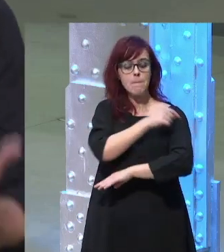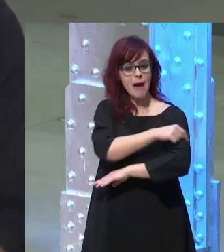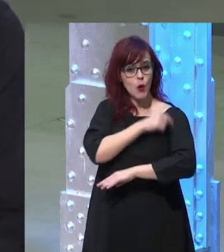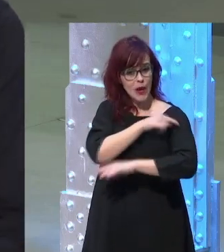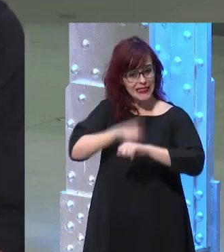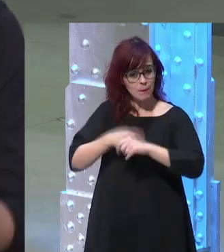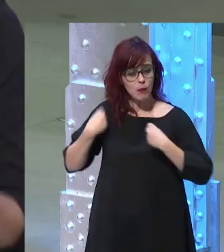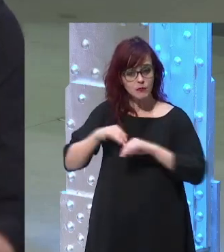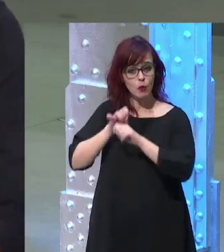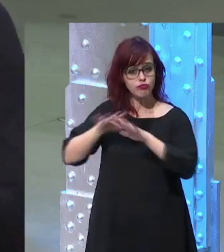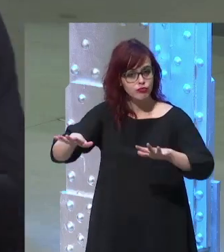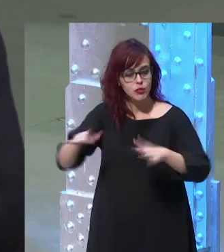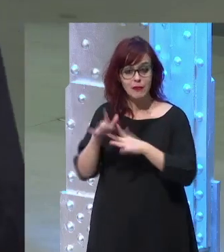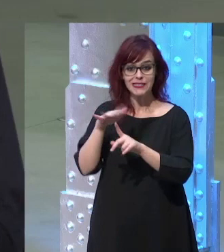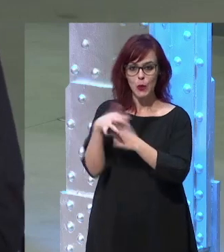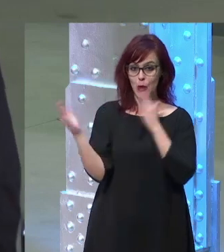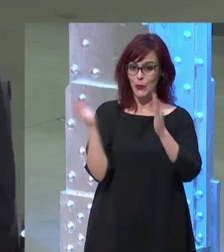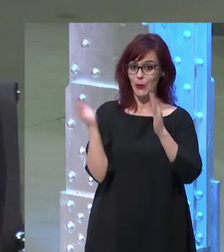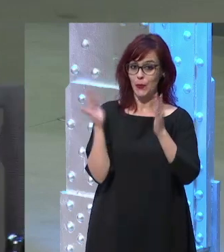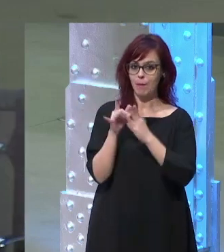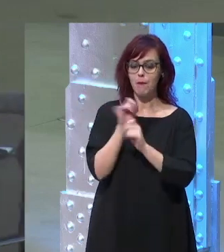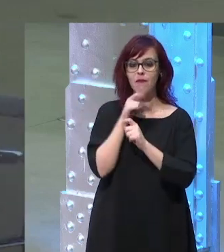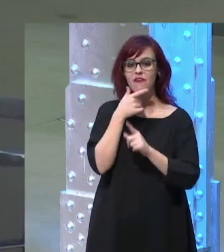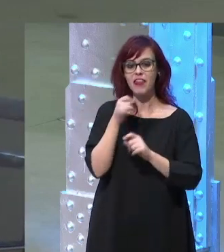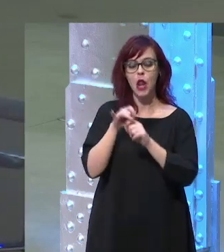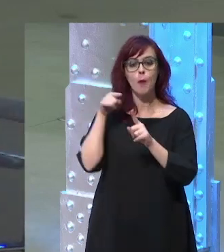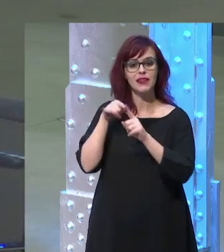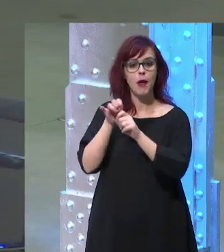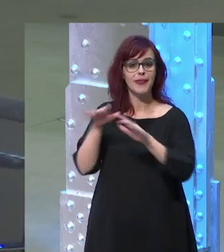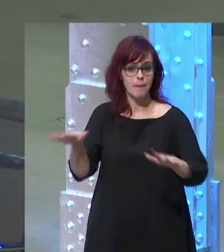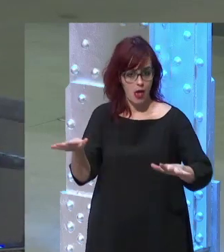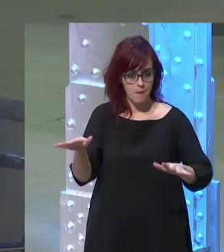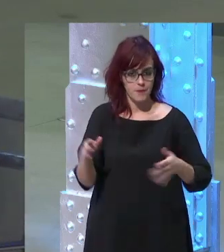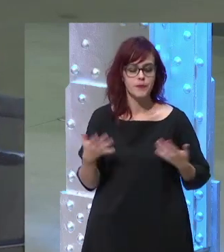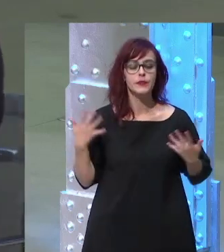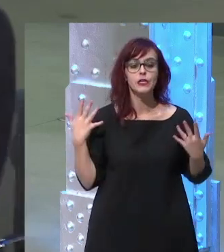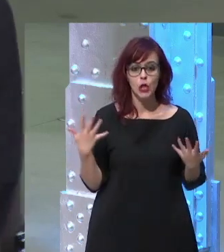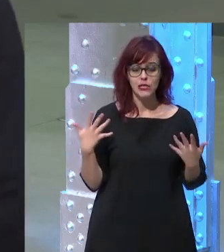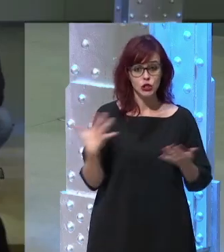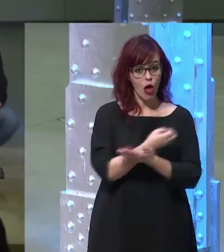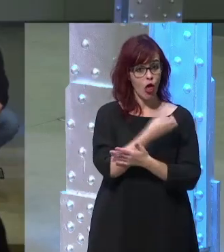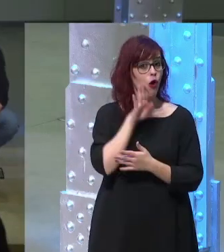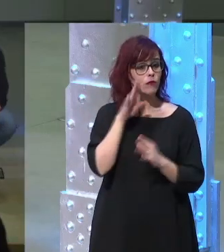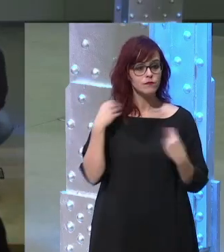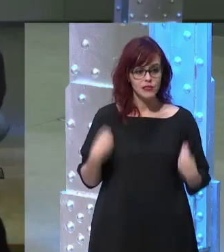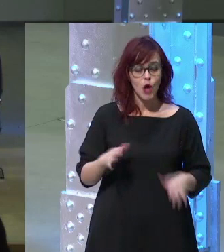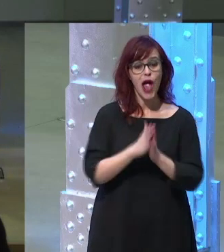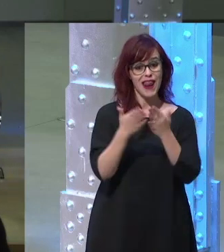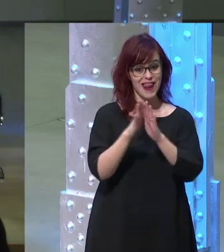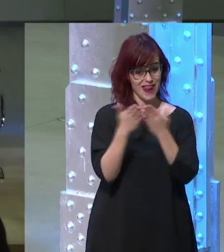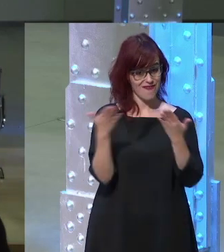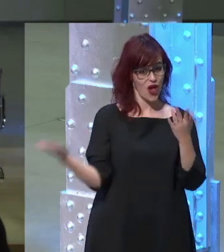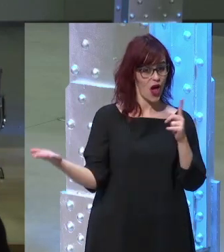lo cual han propiciado las condiciones para que se pueda dar una epidemia. Así que todo esto y más lo vais a